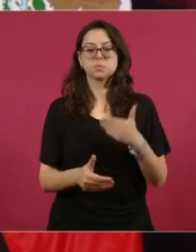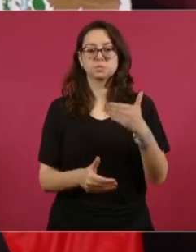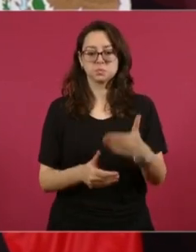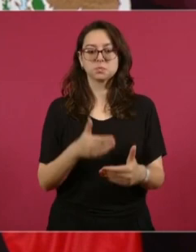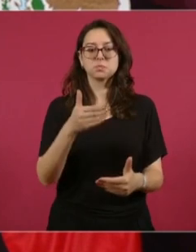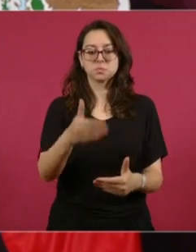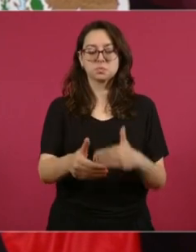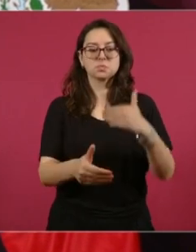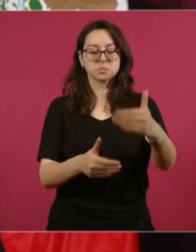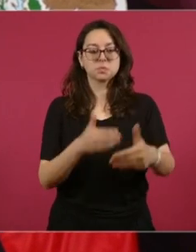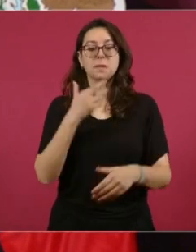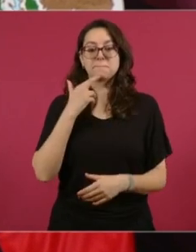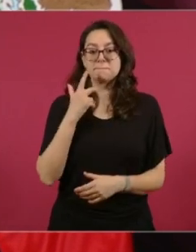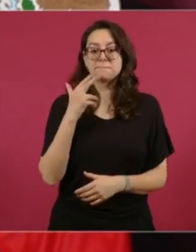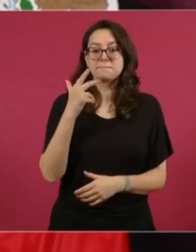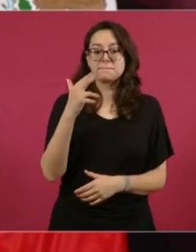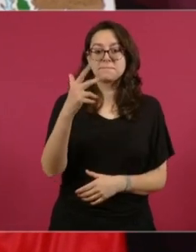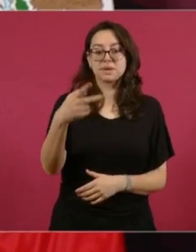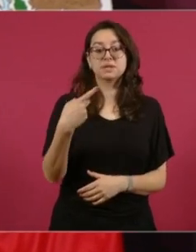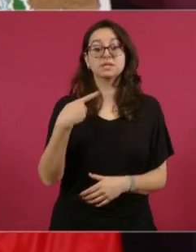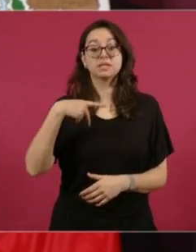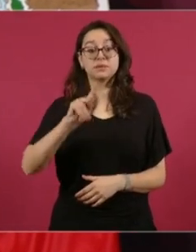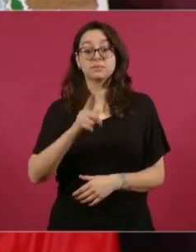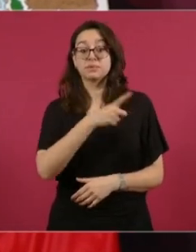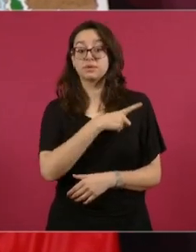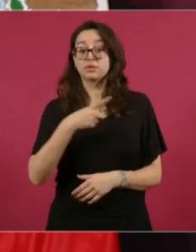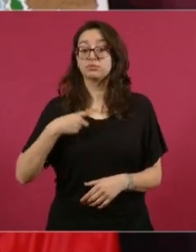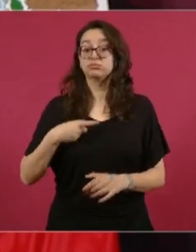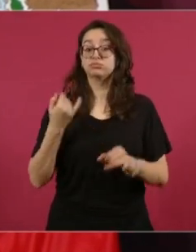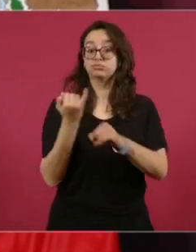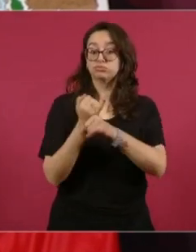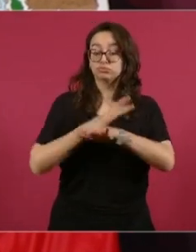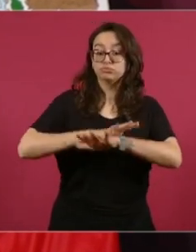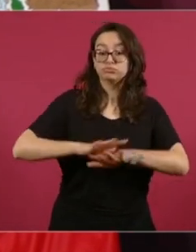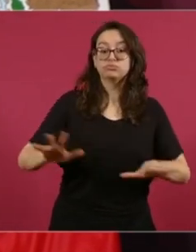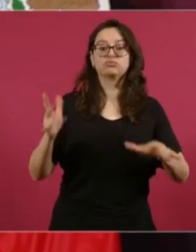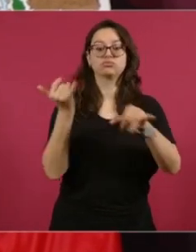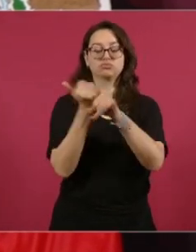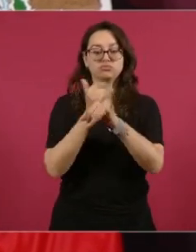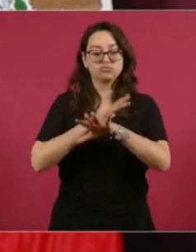pero pues tenemos que informar, también